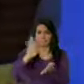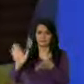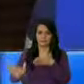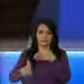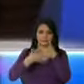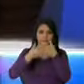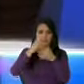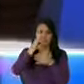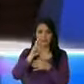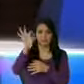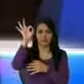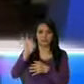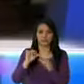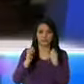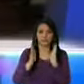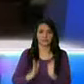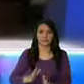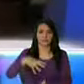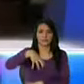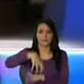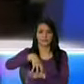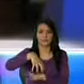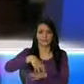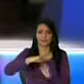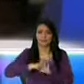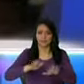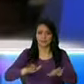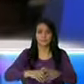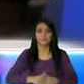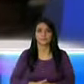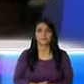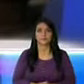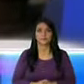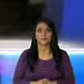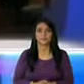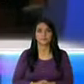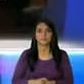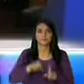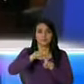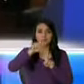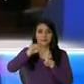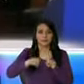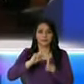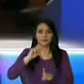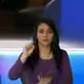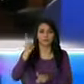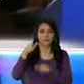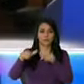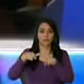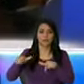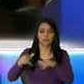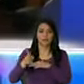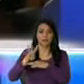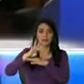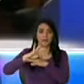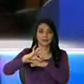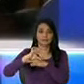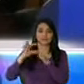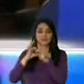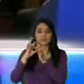100% asambleístas provinciales, en el reporte que nos da el sistema, le da primer lugar a Movimiento Alianza País con